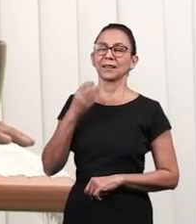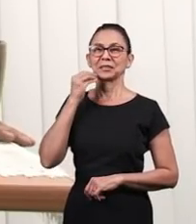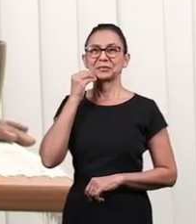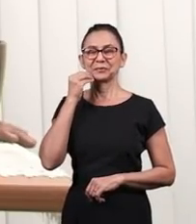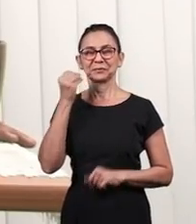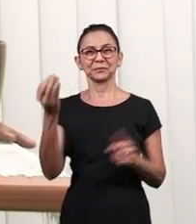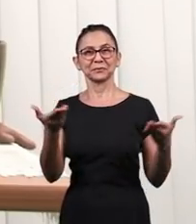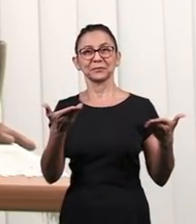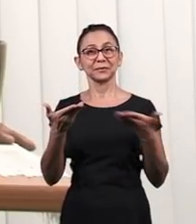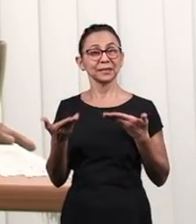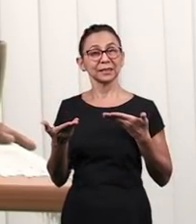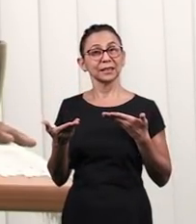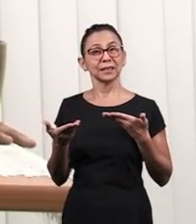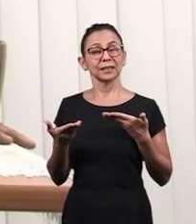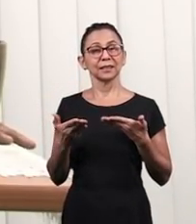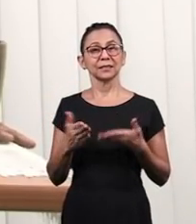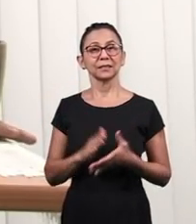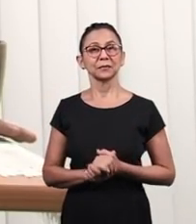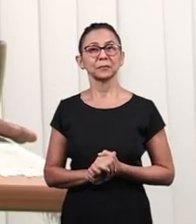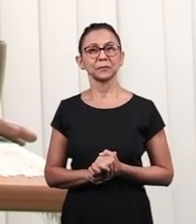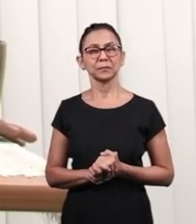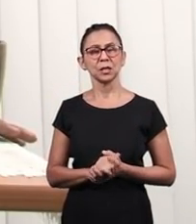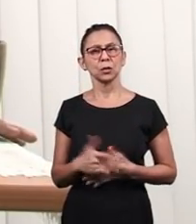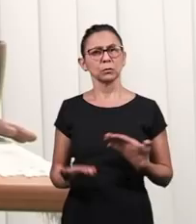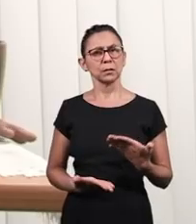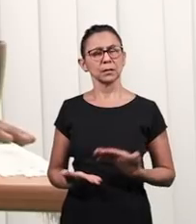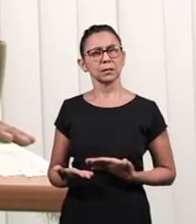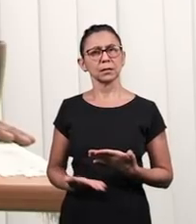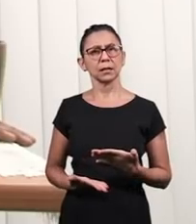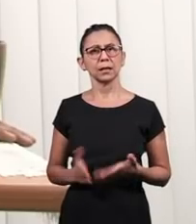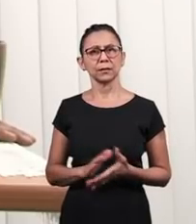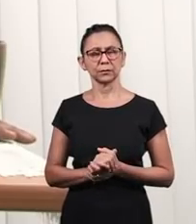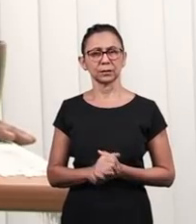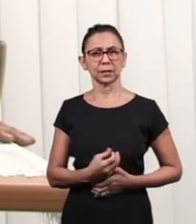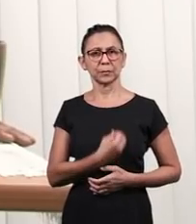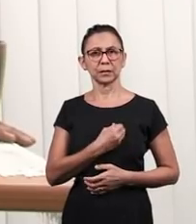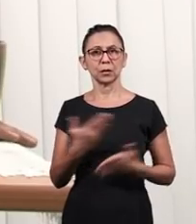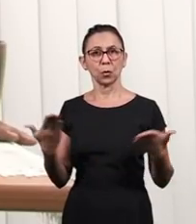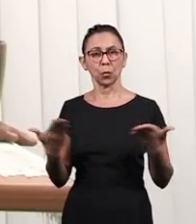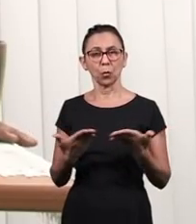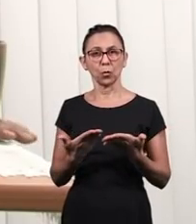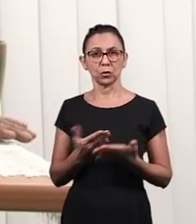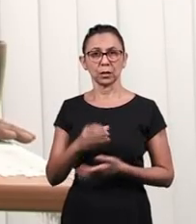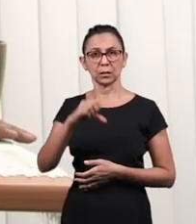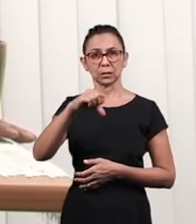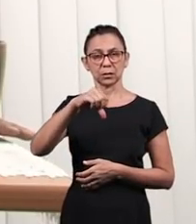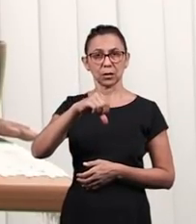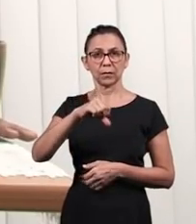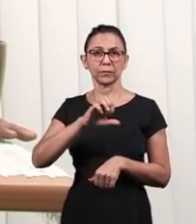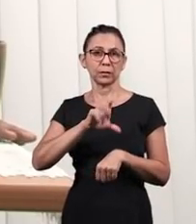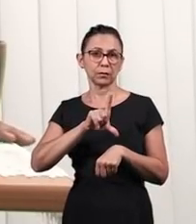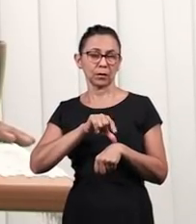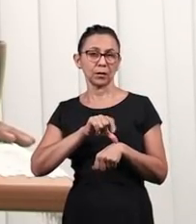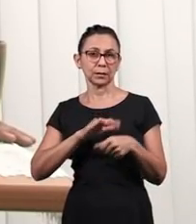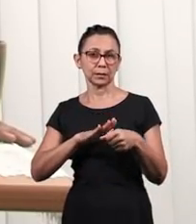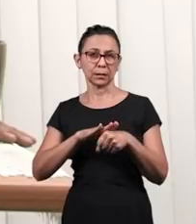oración. El Señor tiene una bendición para su vida. Queremos invitarles también hoy y el día de mañana. Hoy